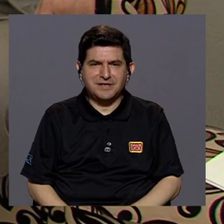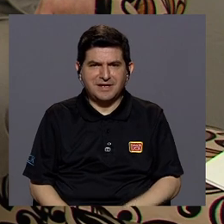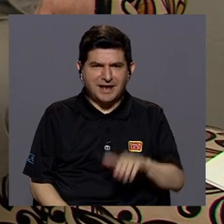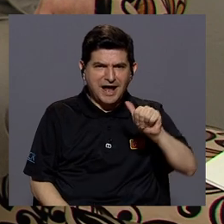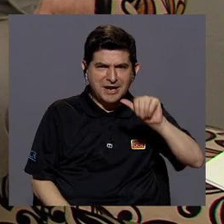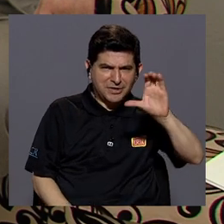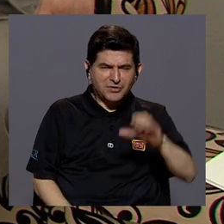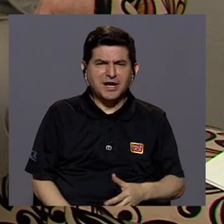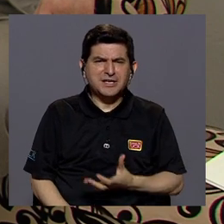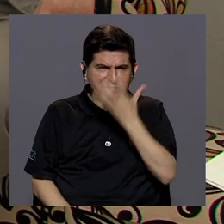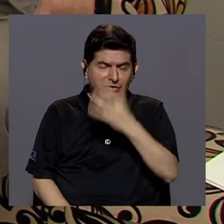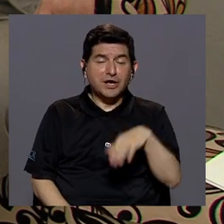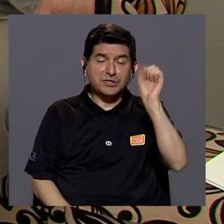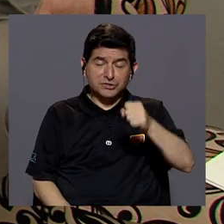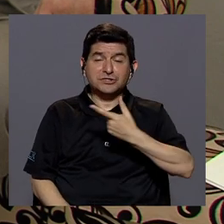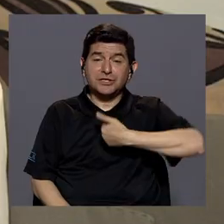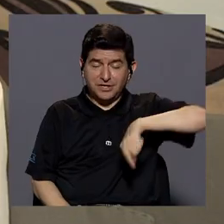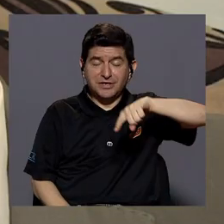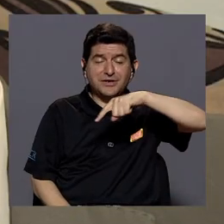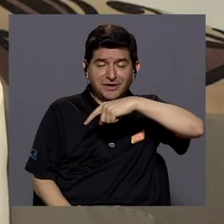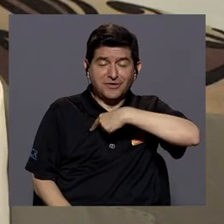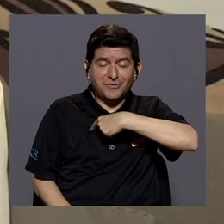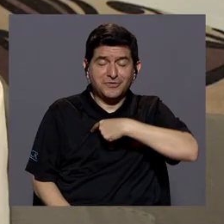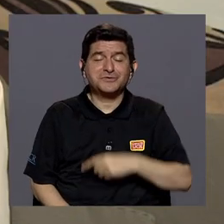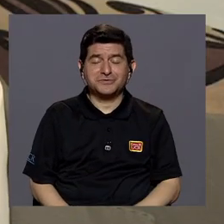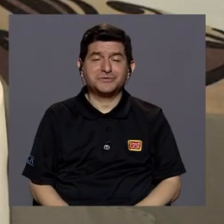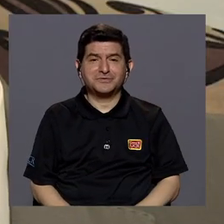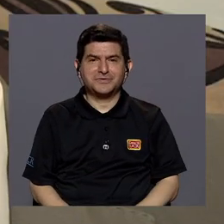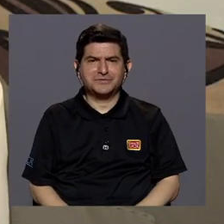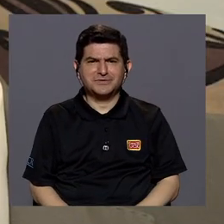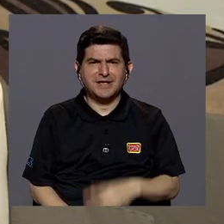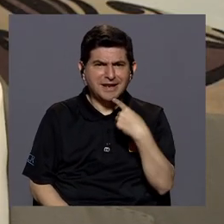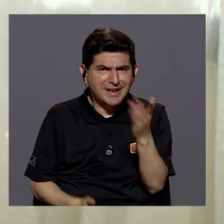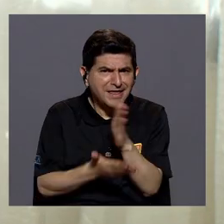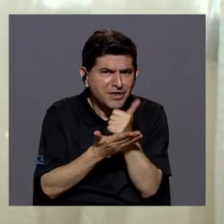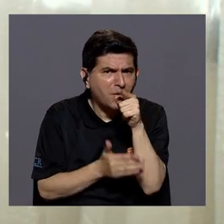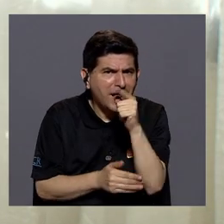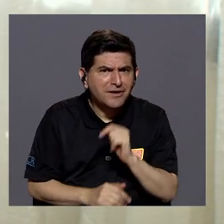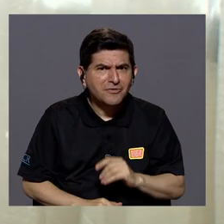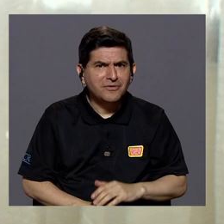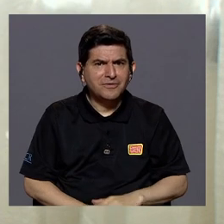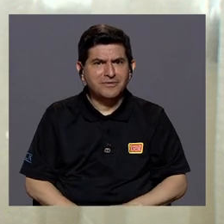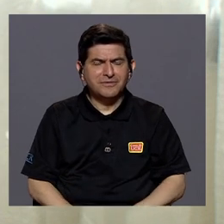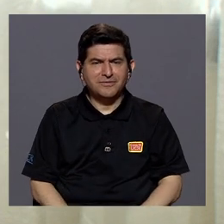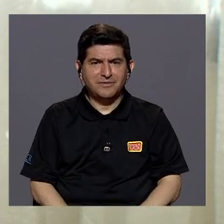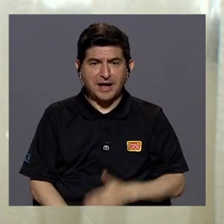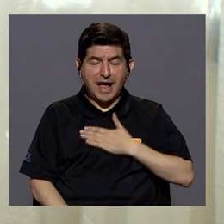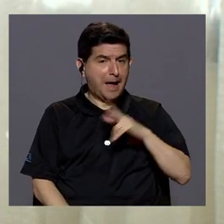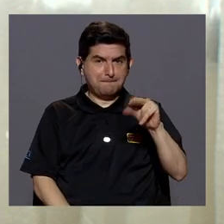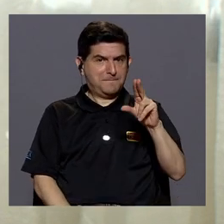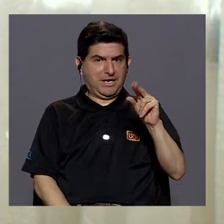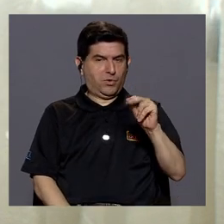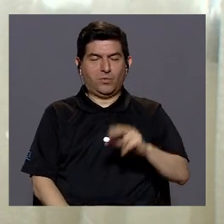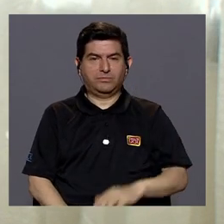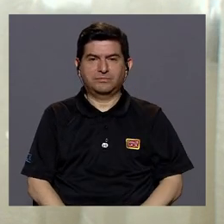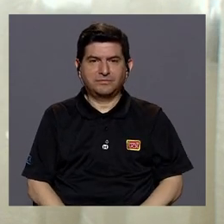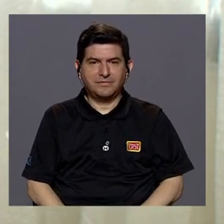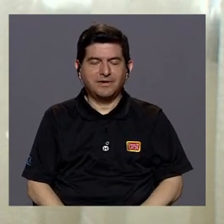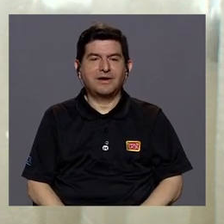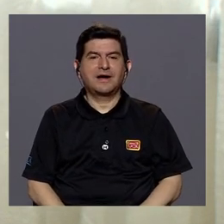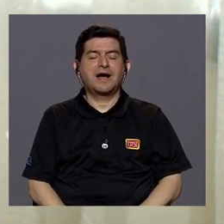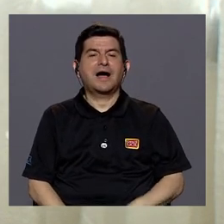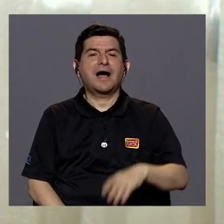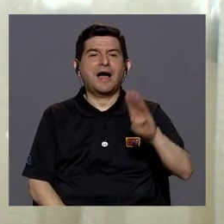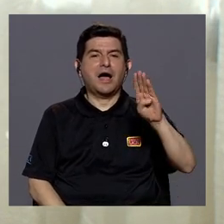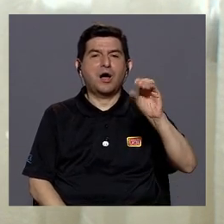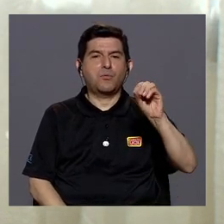Se pusieron bravos porque sacamos, ¿sí? ¿Lo llamó? ¿Le dijo algo? nominó Andrés. A Borrasé,